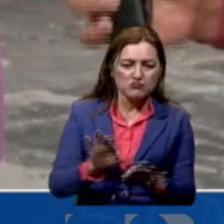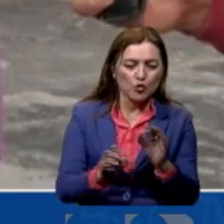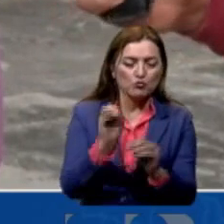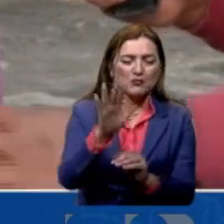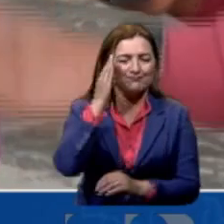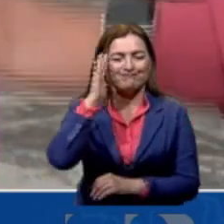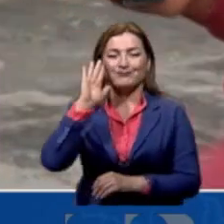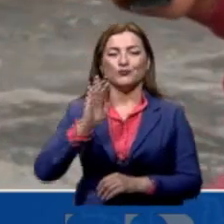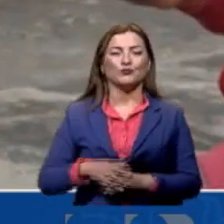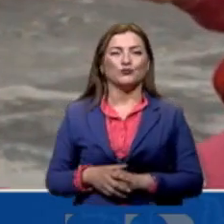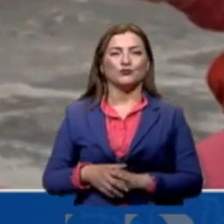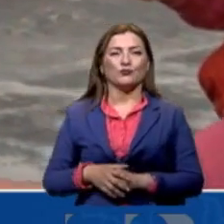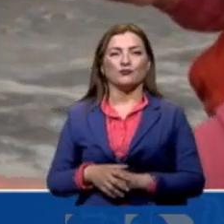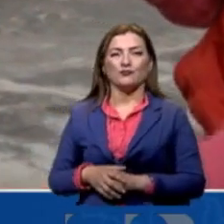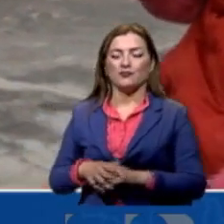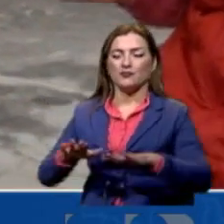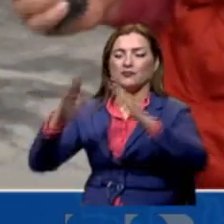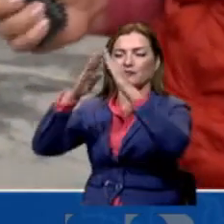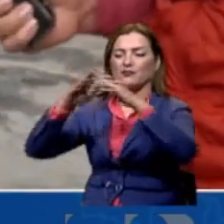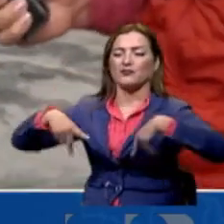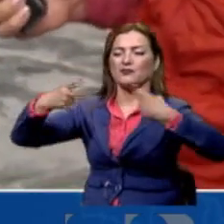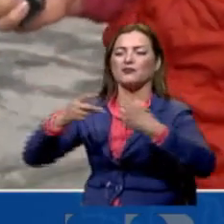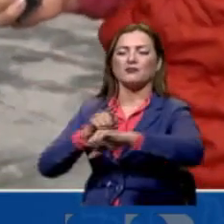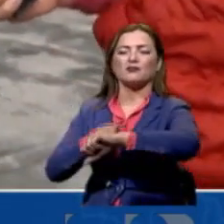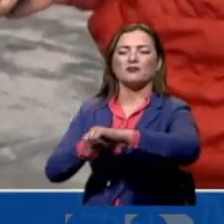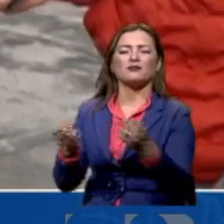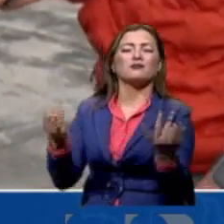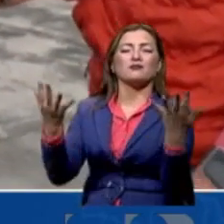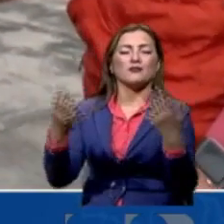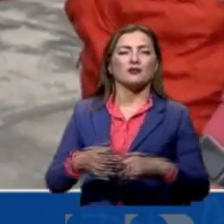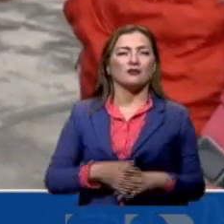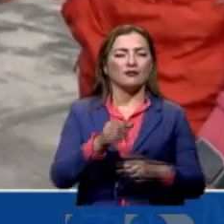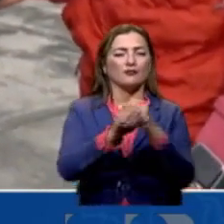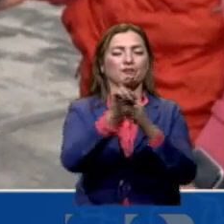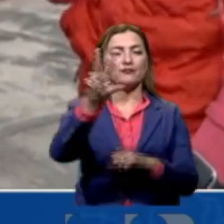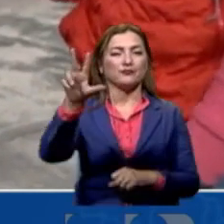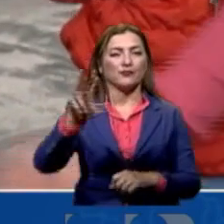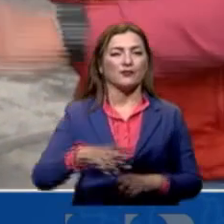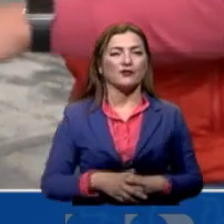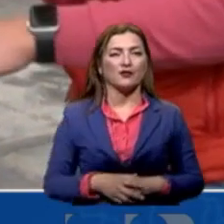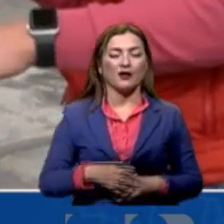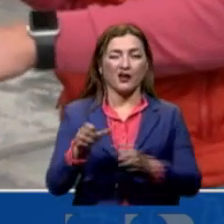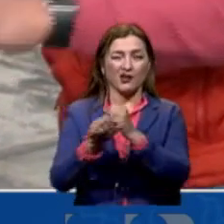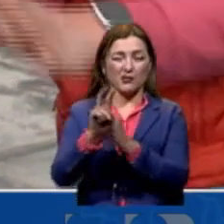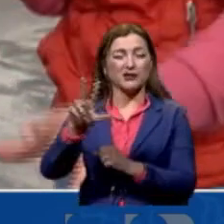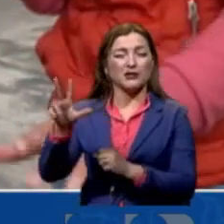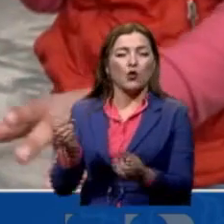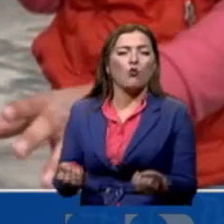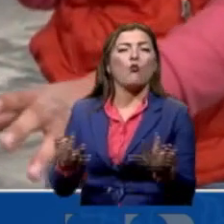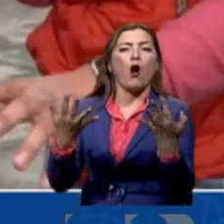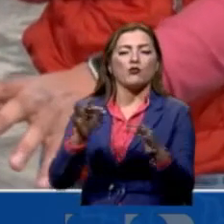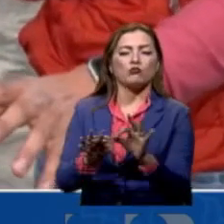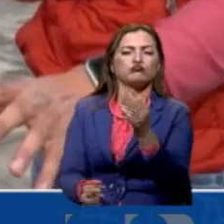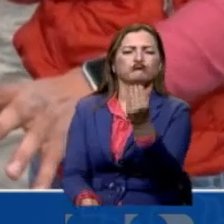una consulta más. ¿Cuánto tiempo lleva usted viviendo aquí en este lugar? 23 años ya. ¿Y en esos 23 años cuántos